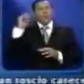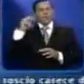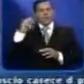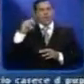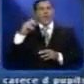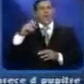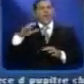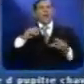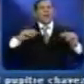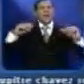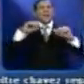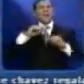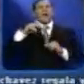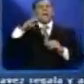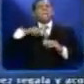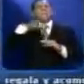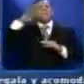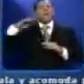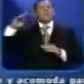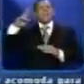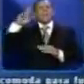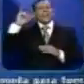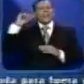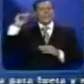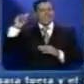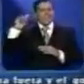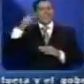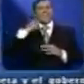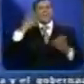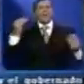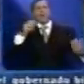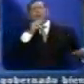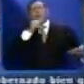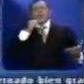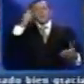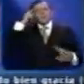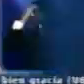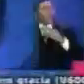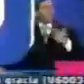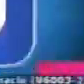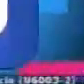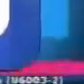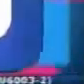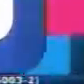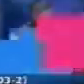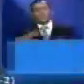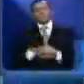donde convocó a 10.000 personas que corearon y bailaron al ritmo del charro.